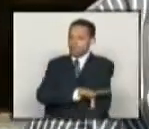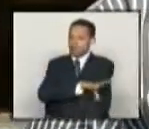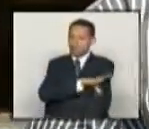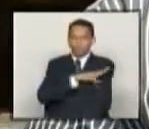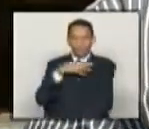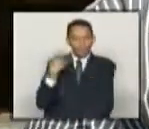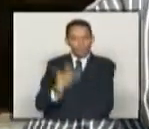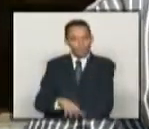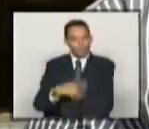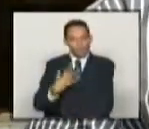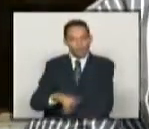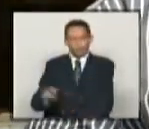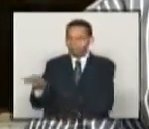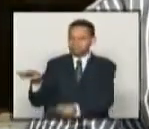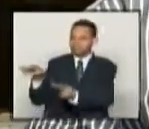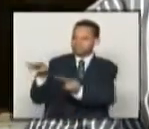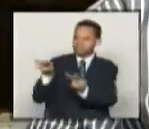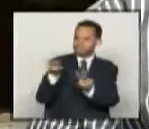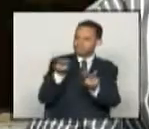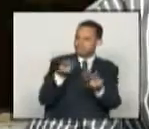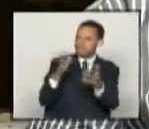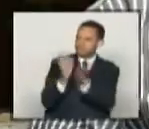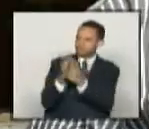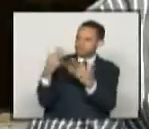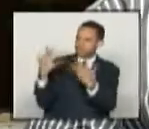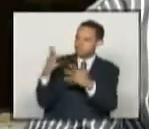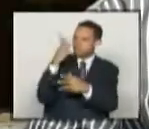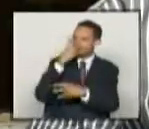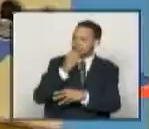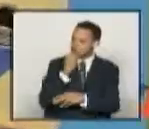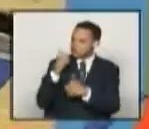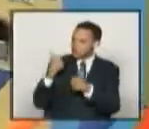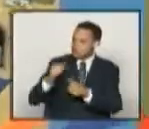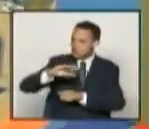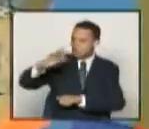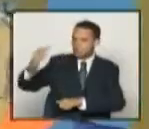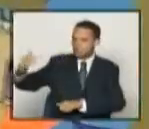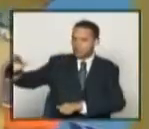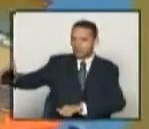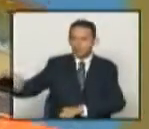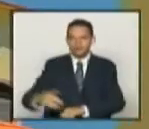gobernador. La verdad es que nuestro territorio es infinitamente hermoso.